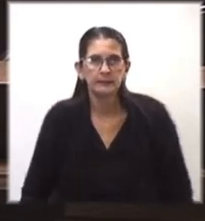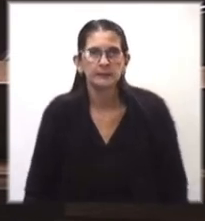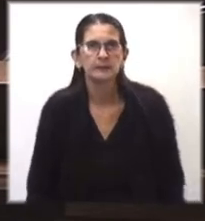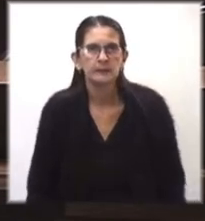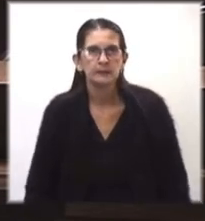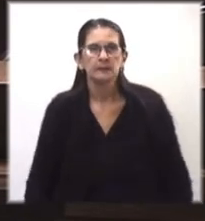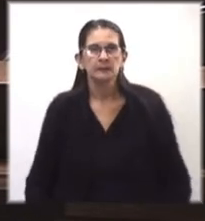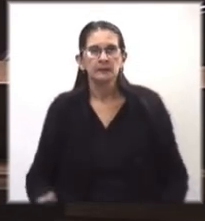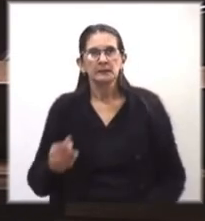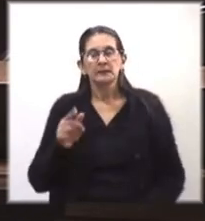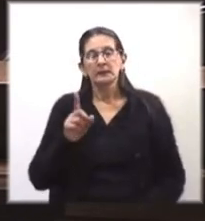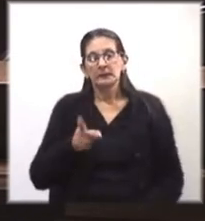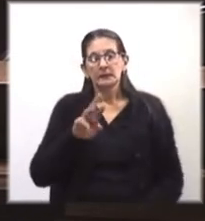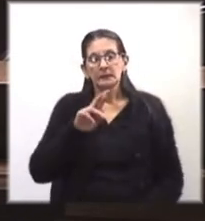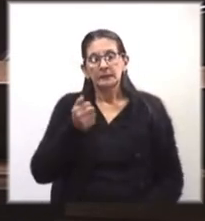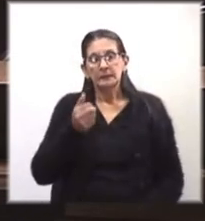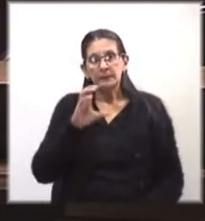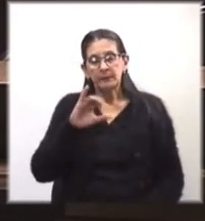Graciela Posamay